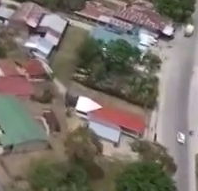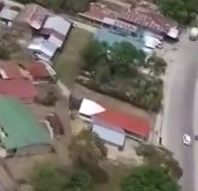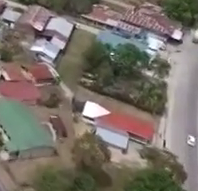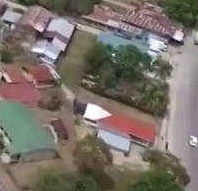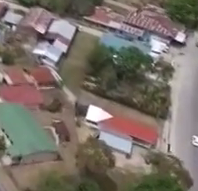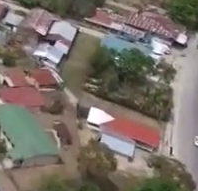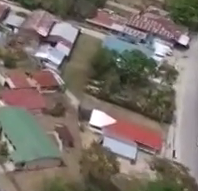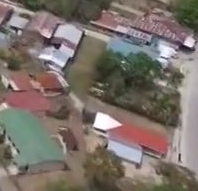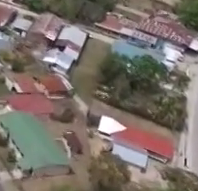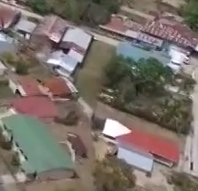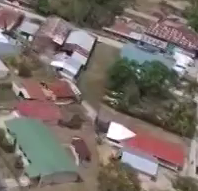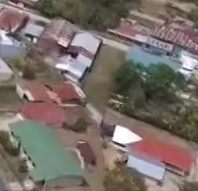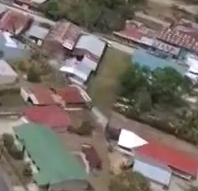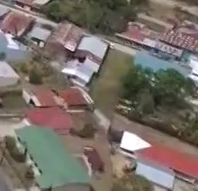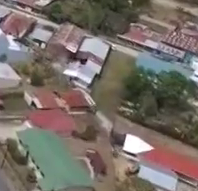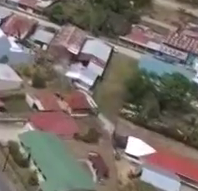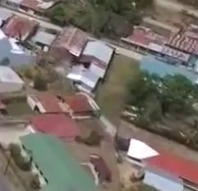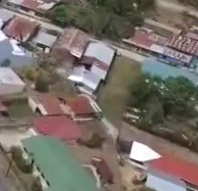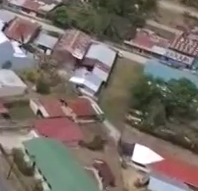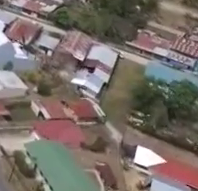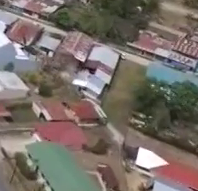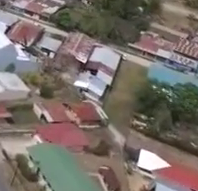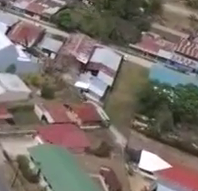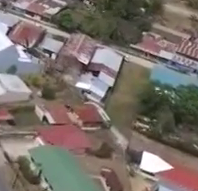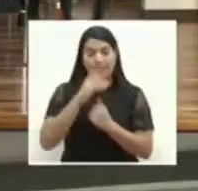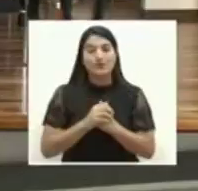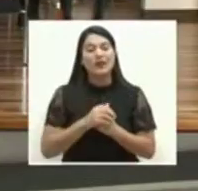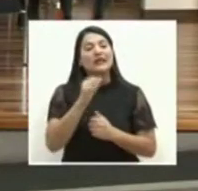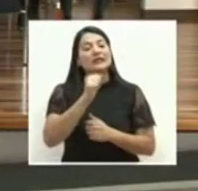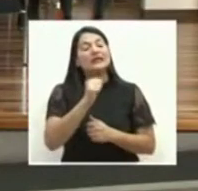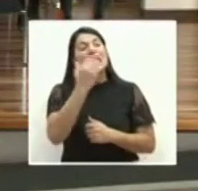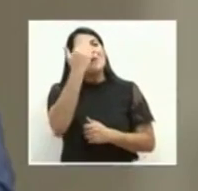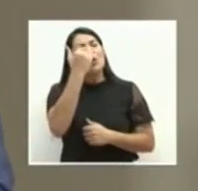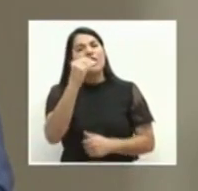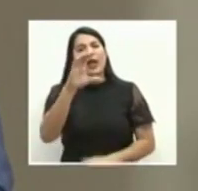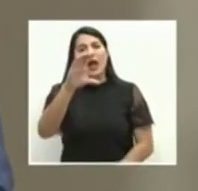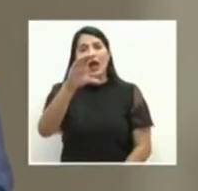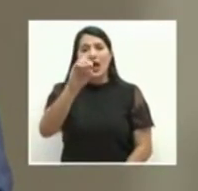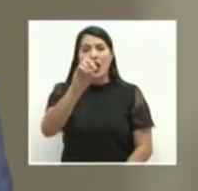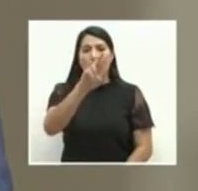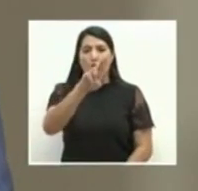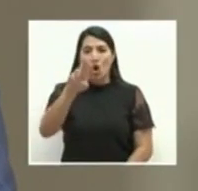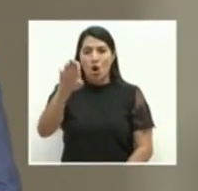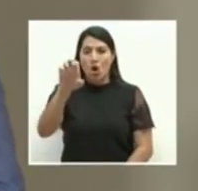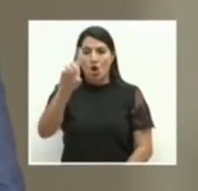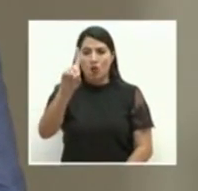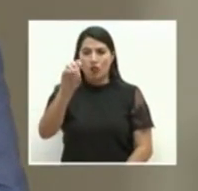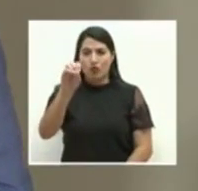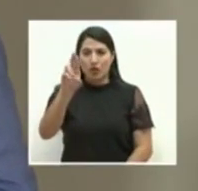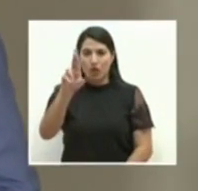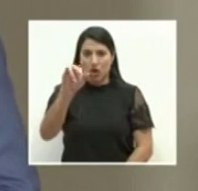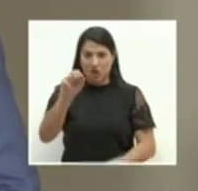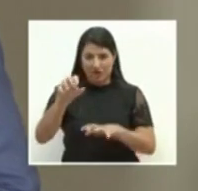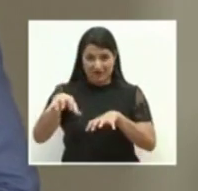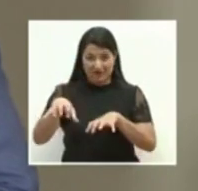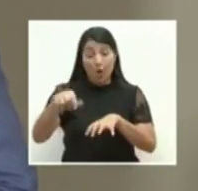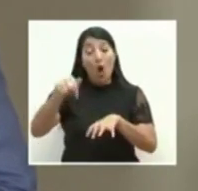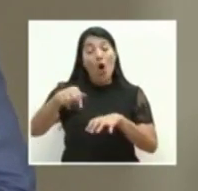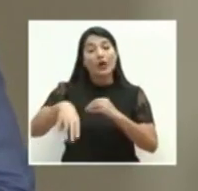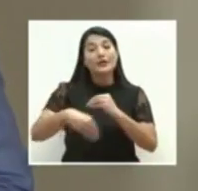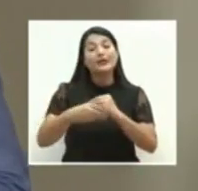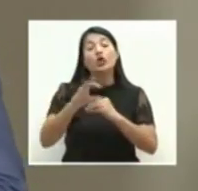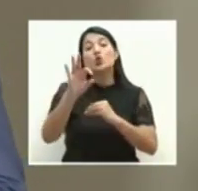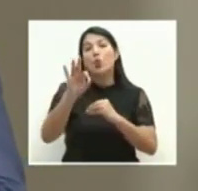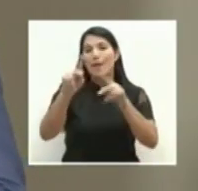Salud. Muchas gracias. Sí, con respecto a por qué Corredores, bueno, Corredores tuvo hoy reportado 9 casos, pero también hemos venido viendo